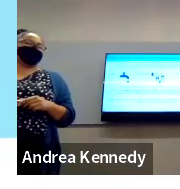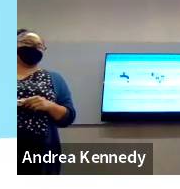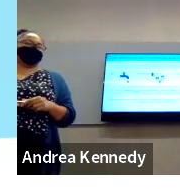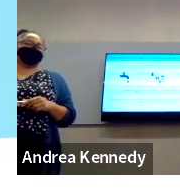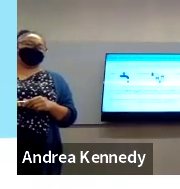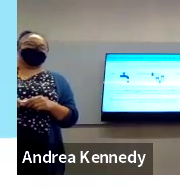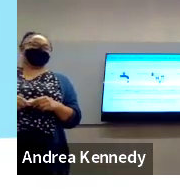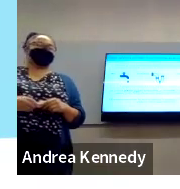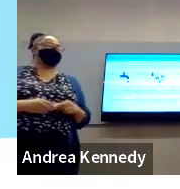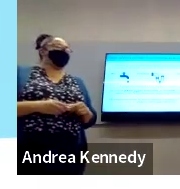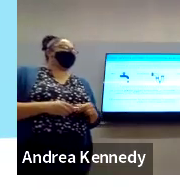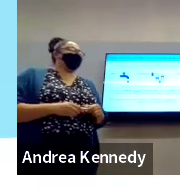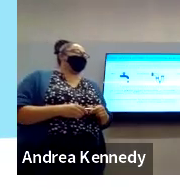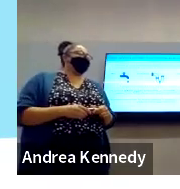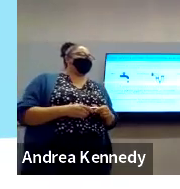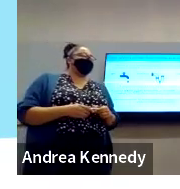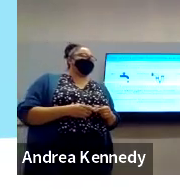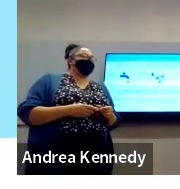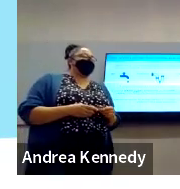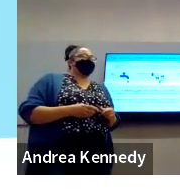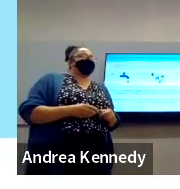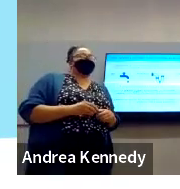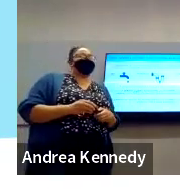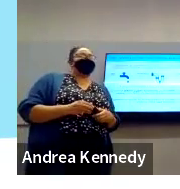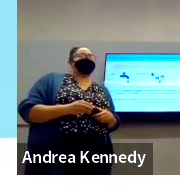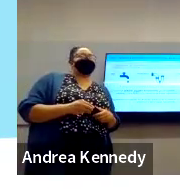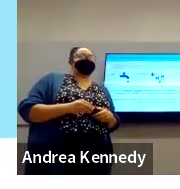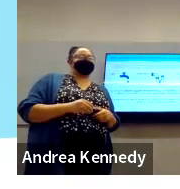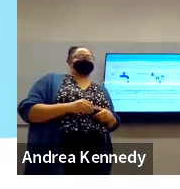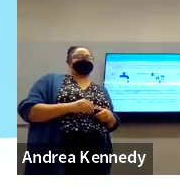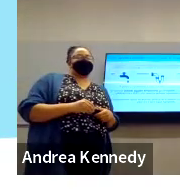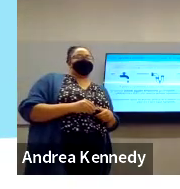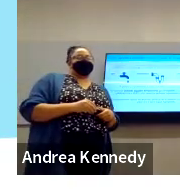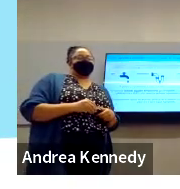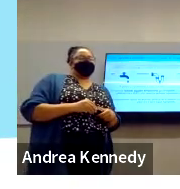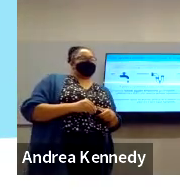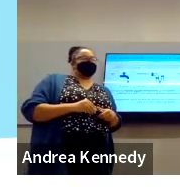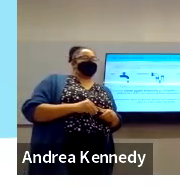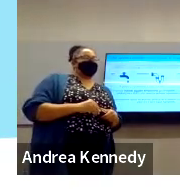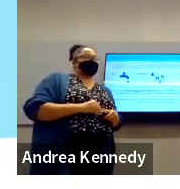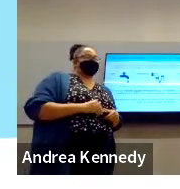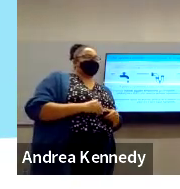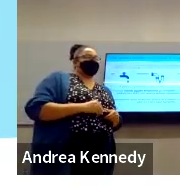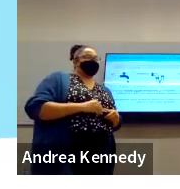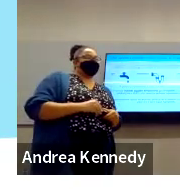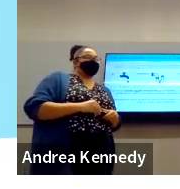o no, pero nosotros sí les encargamos que chequen ese documento porque el propietario es el que nos